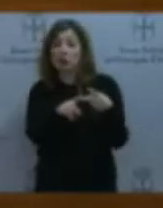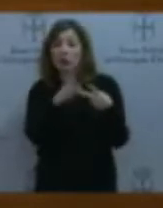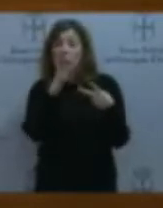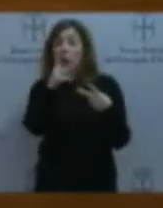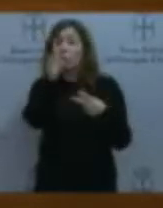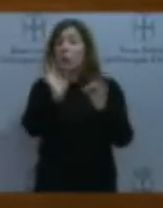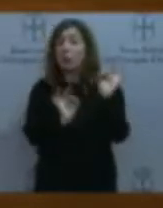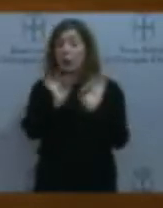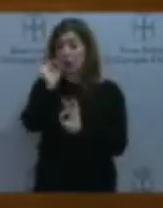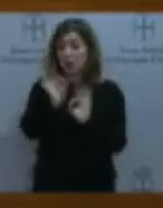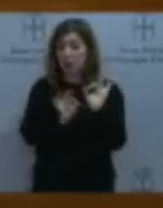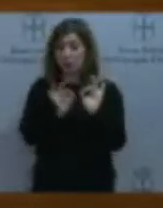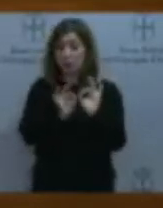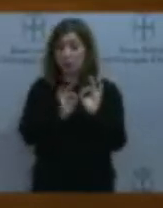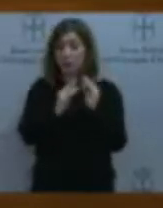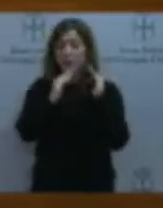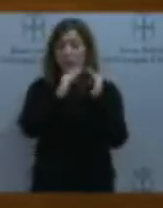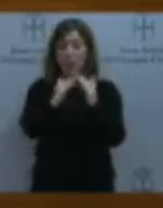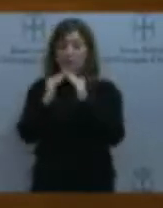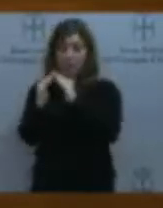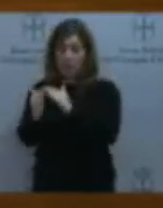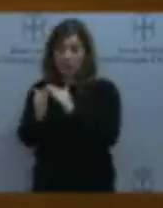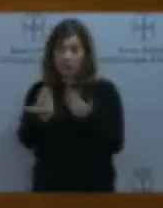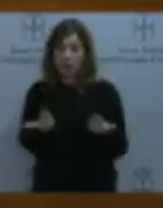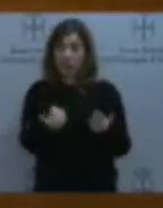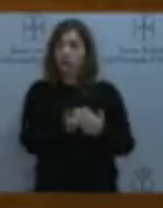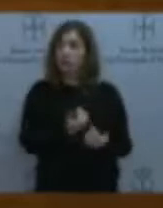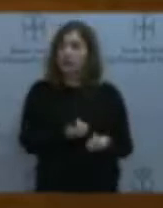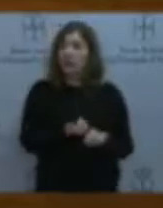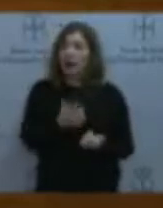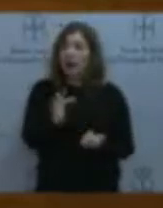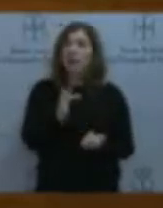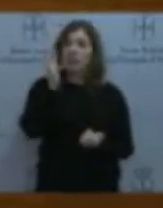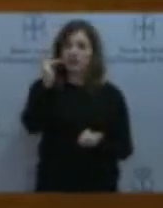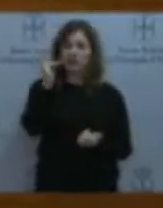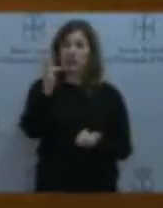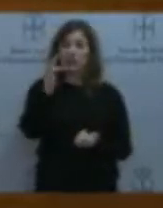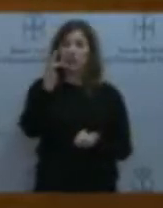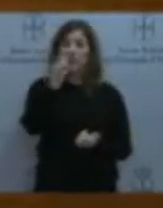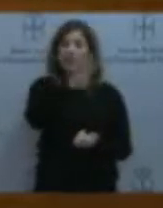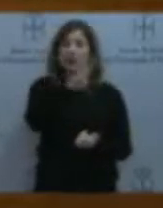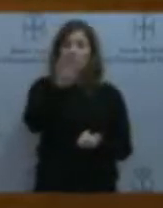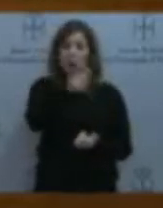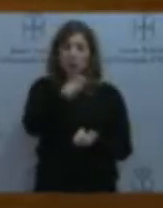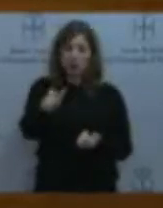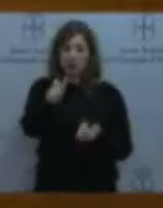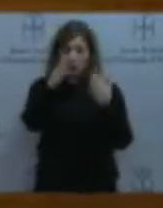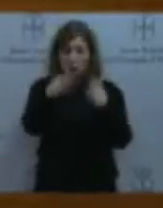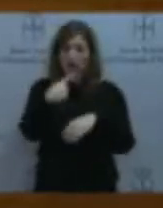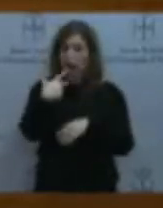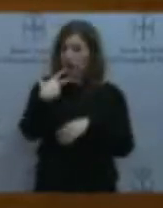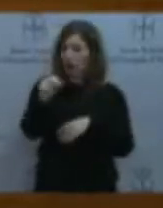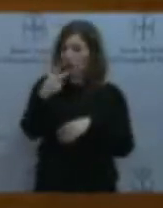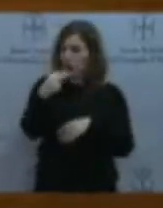1% de parque público de vivienda. Es más, ¿qué le decimos a esas 34 personas a las que ustedes les denegaron, a pesar de